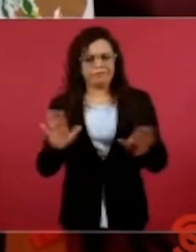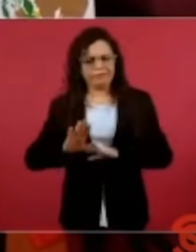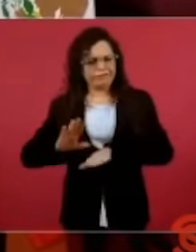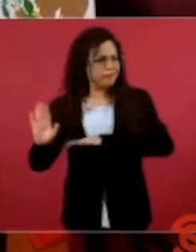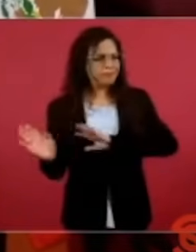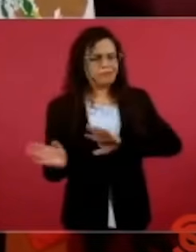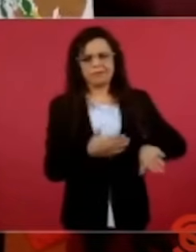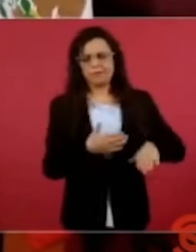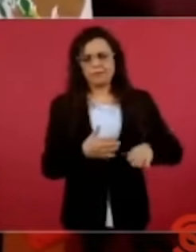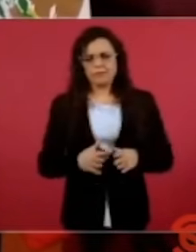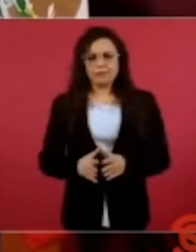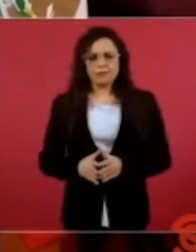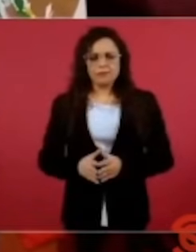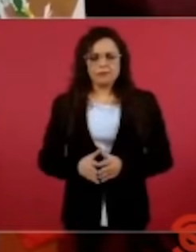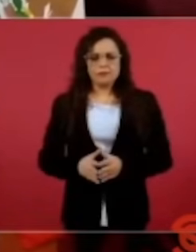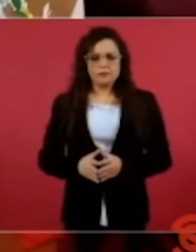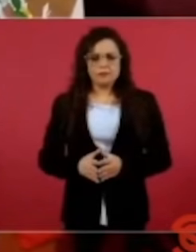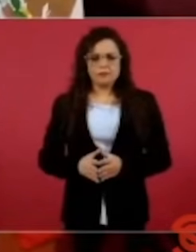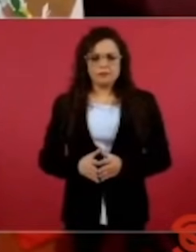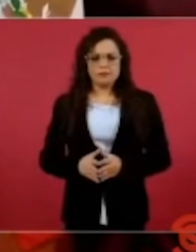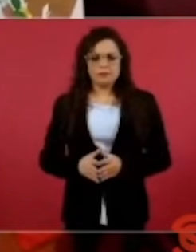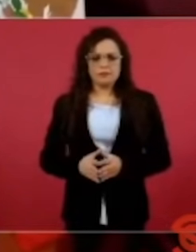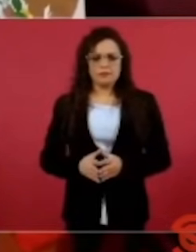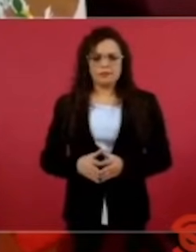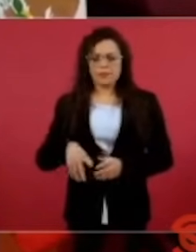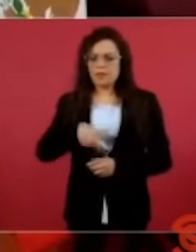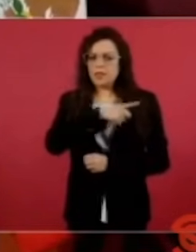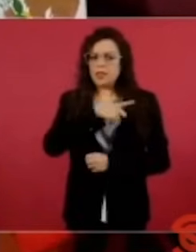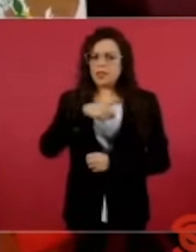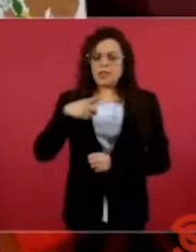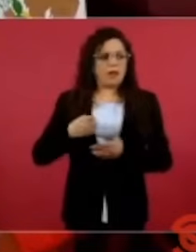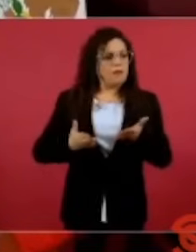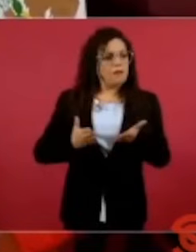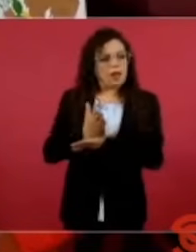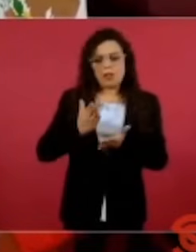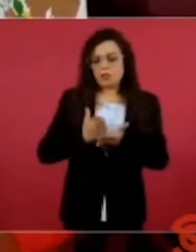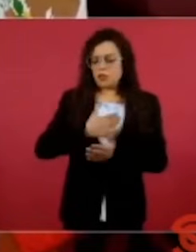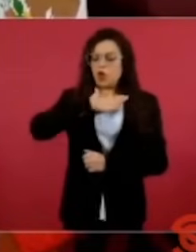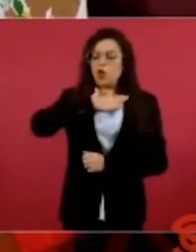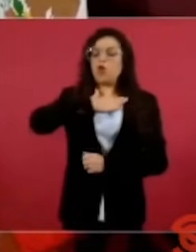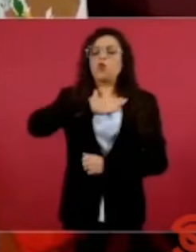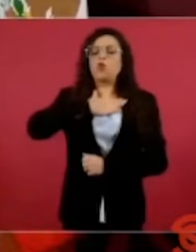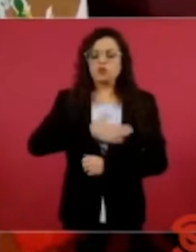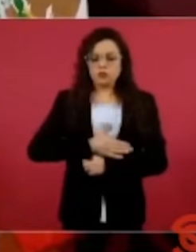excusas y que la justicia sea